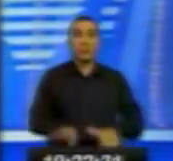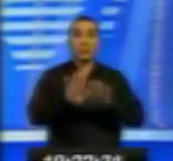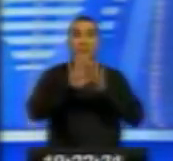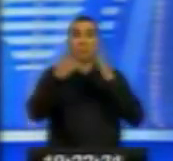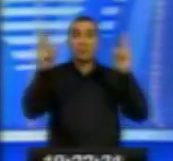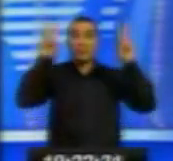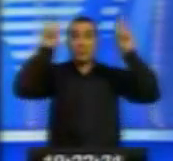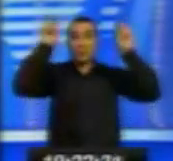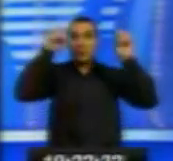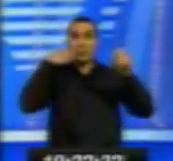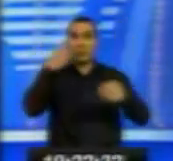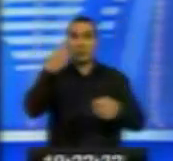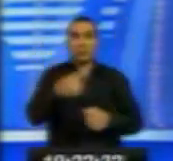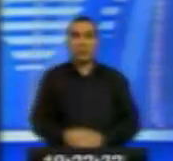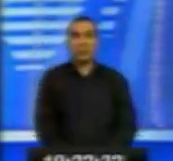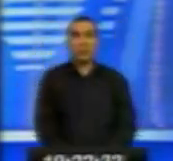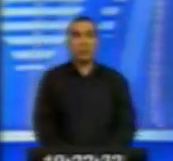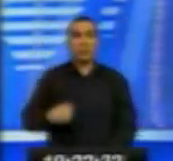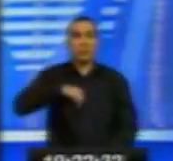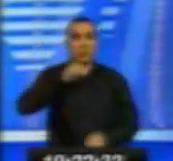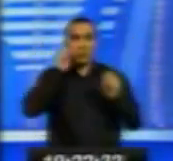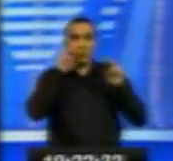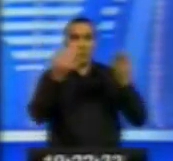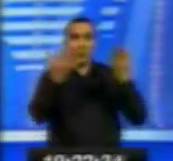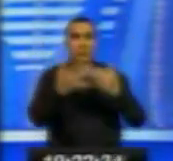Abrimos comillas, amigos. Vamos a ver.